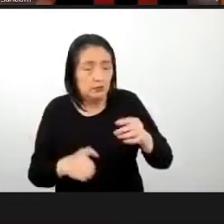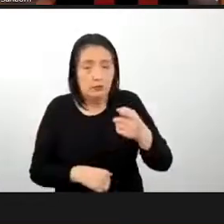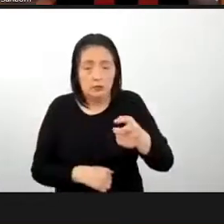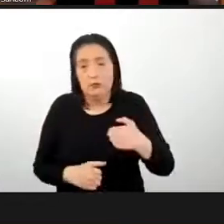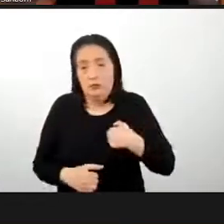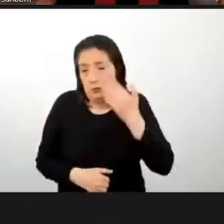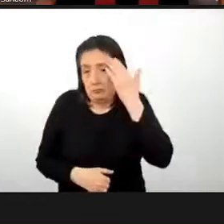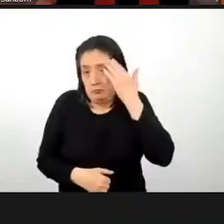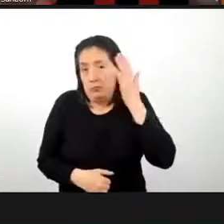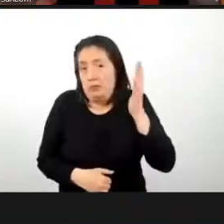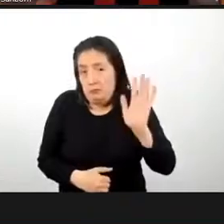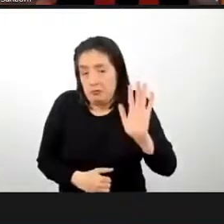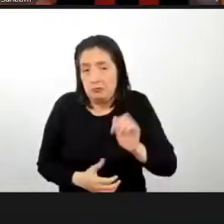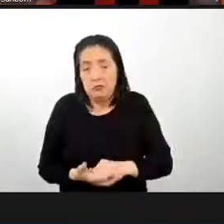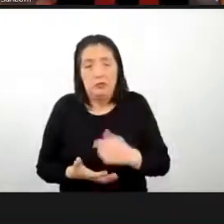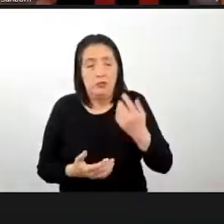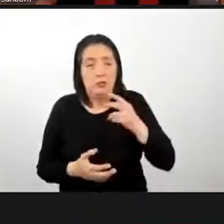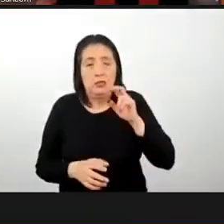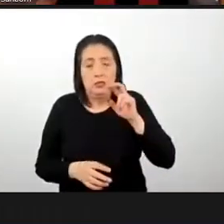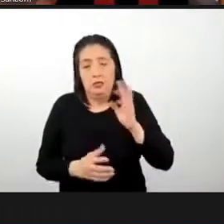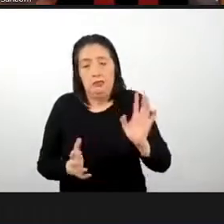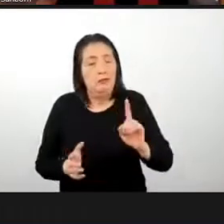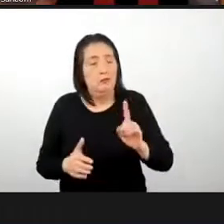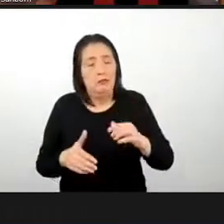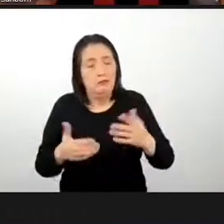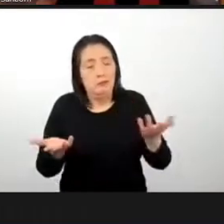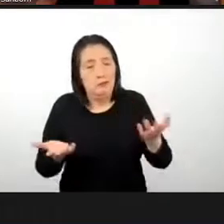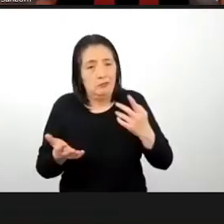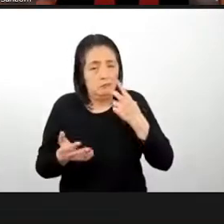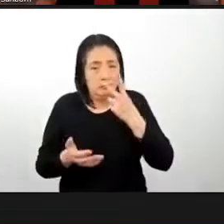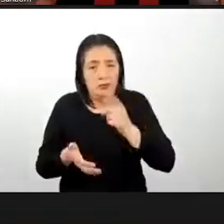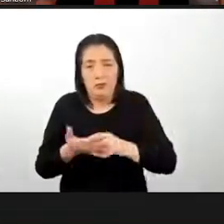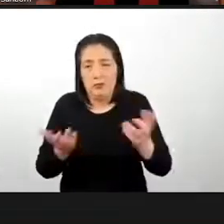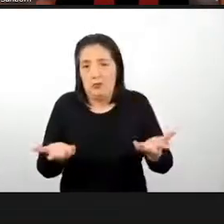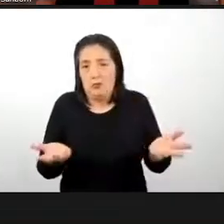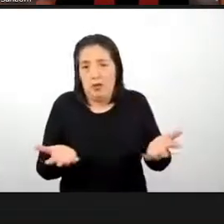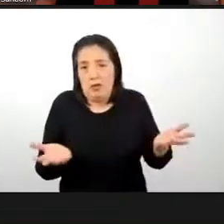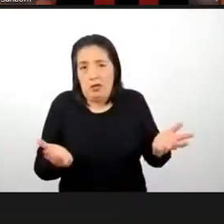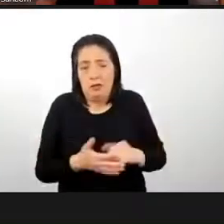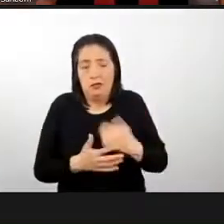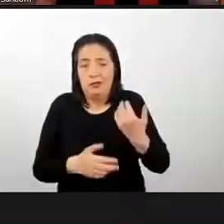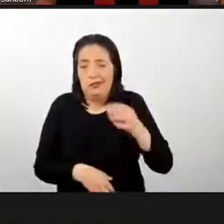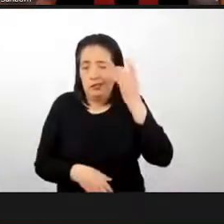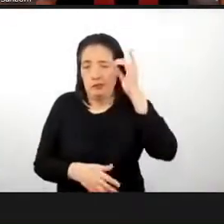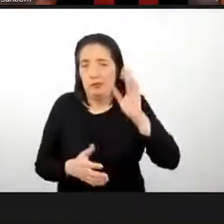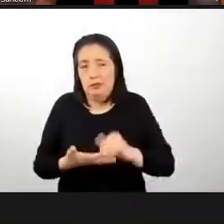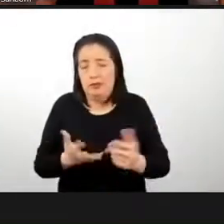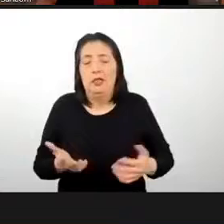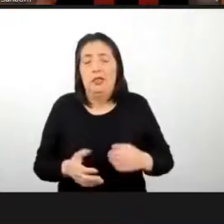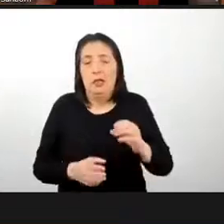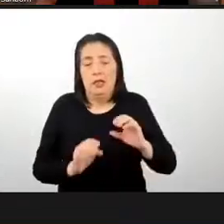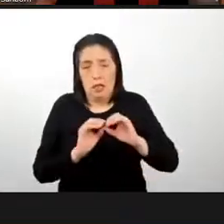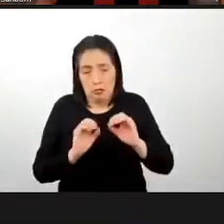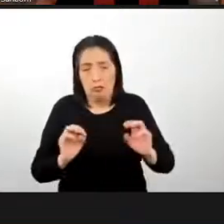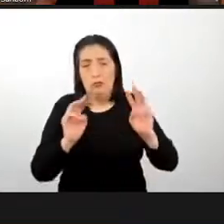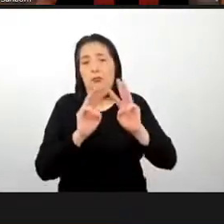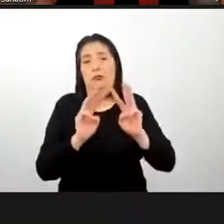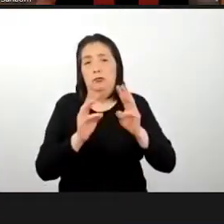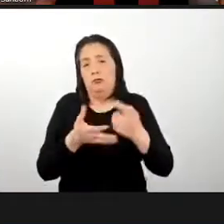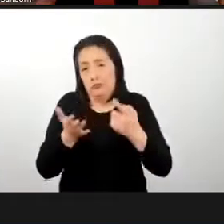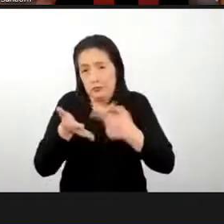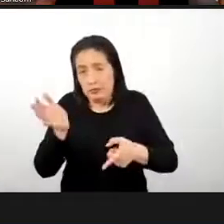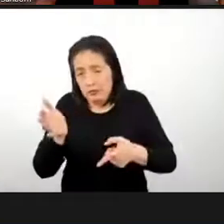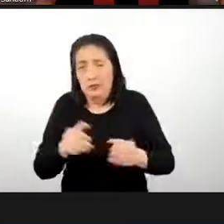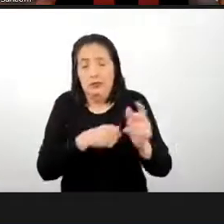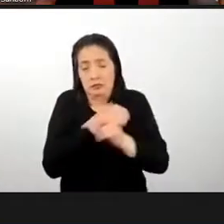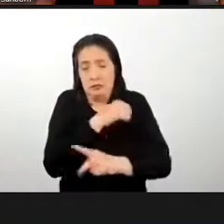me ocurre, ya que veo inviable, porque no está en el ambiente, el democratizar las Naciones Unidas, pues por lo menos que los países